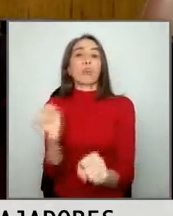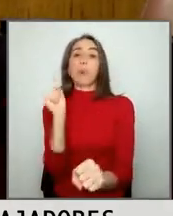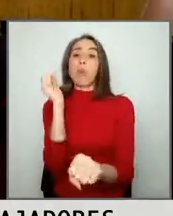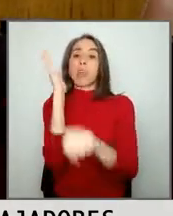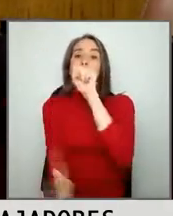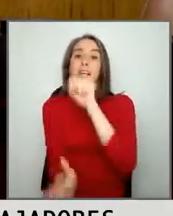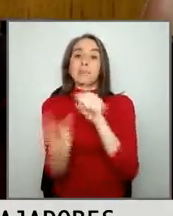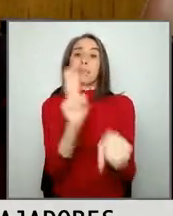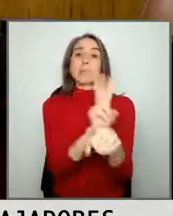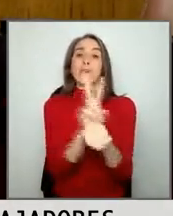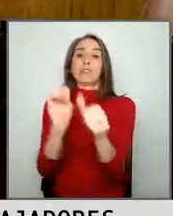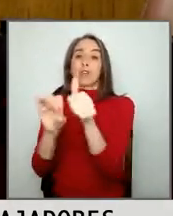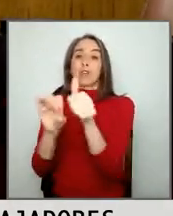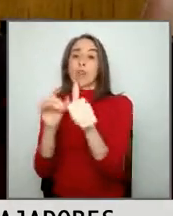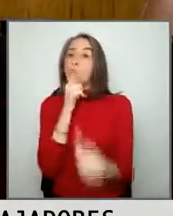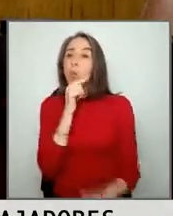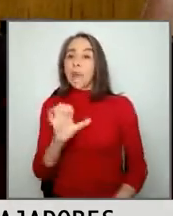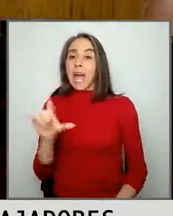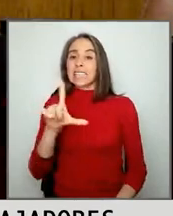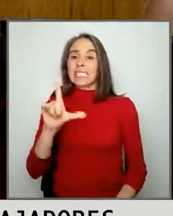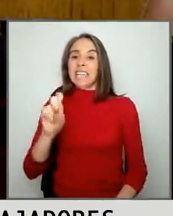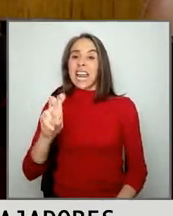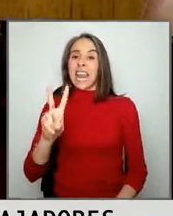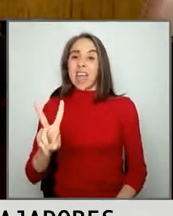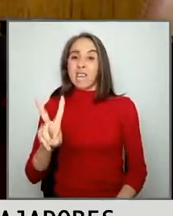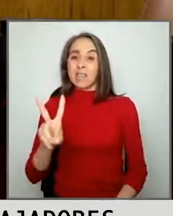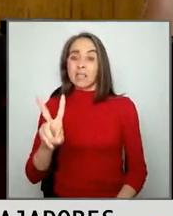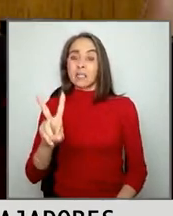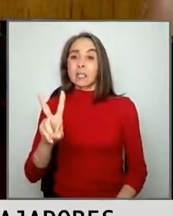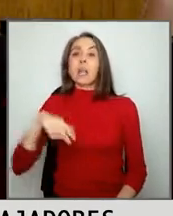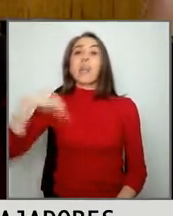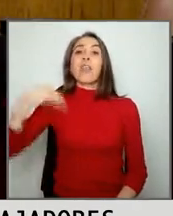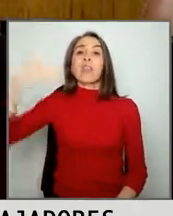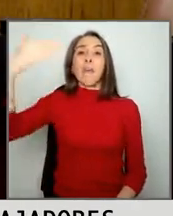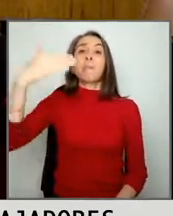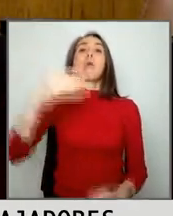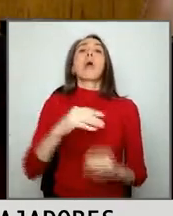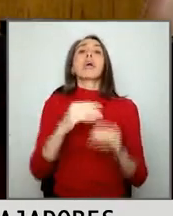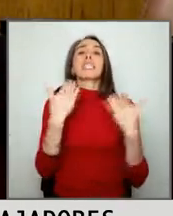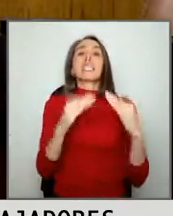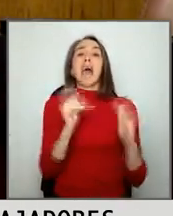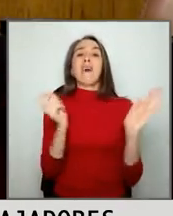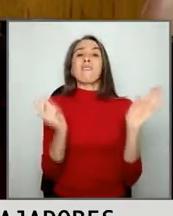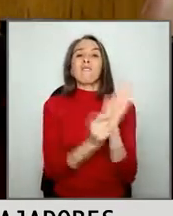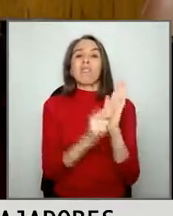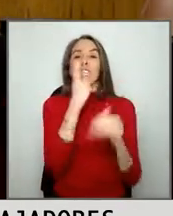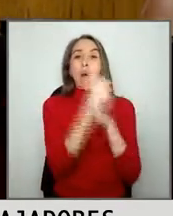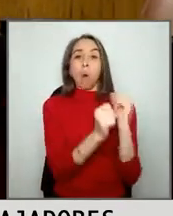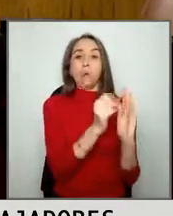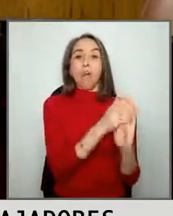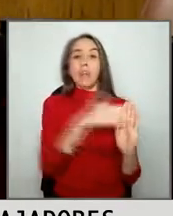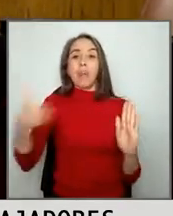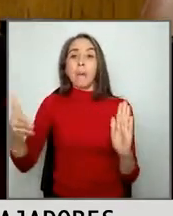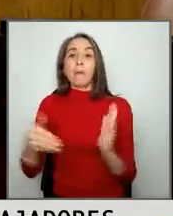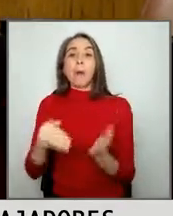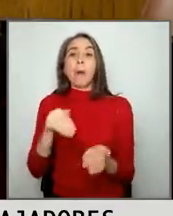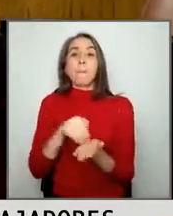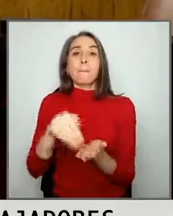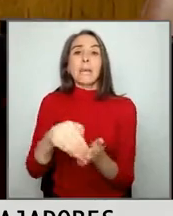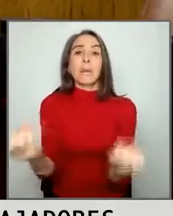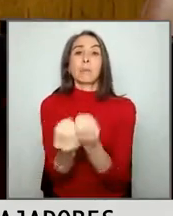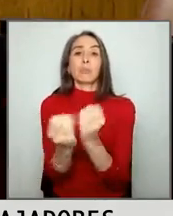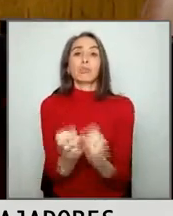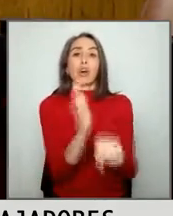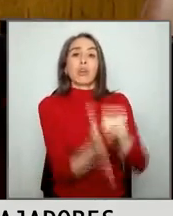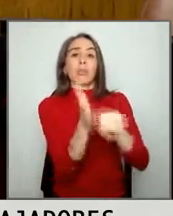los selep lo que lleven a cabo pasado un año sea cientos y miles de despidos Y esa situación para